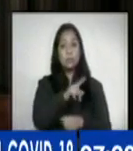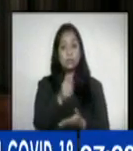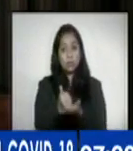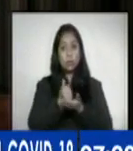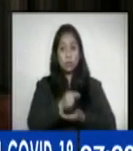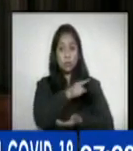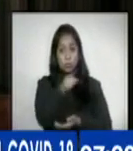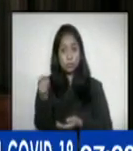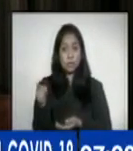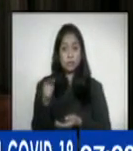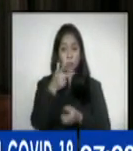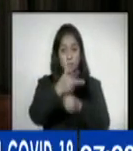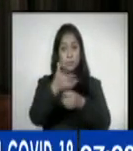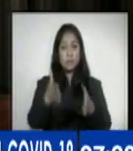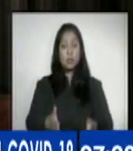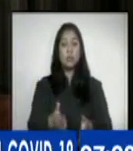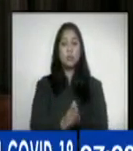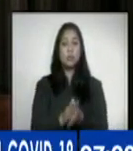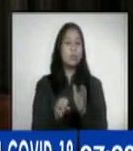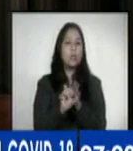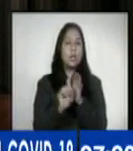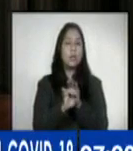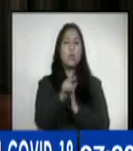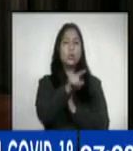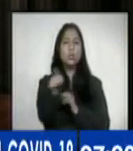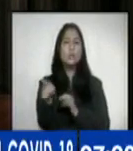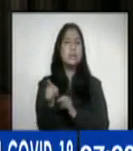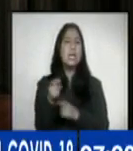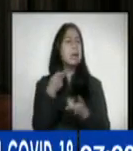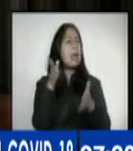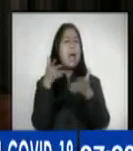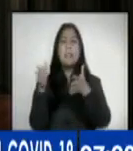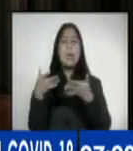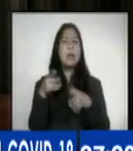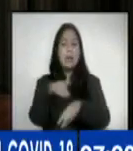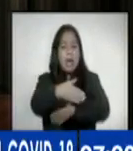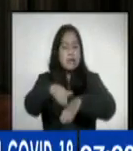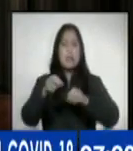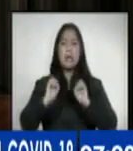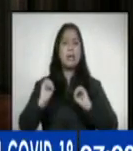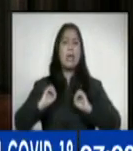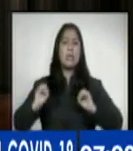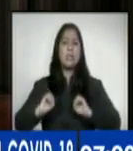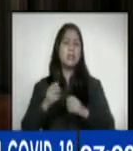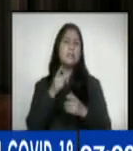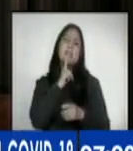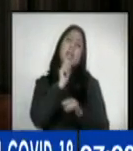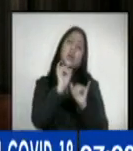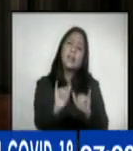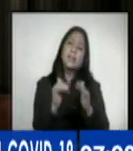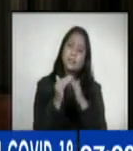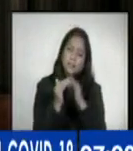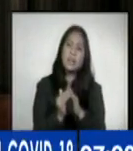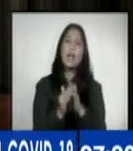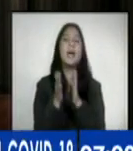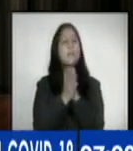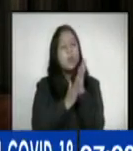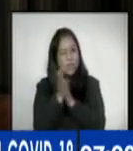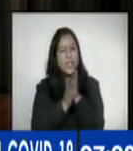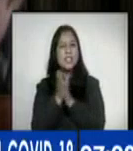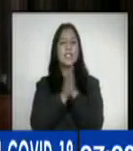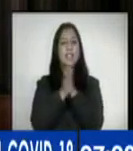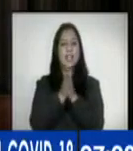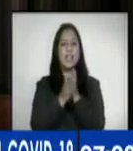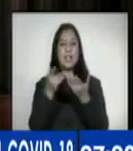de los guatemaltecos. Si usted no tiene que salir, no tiene nada que hacer en la calle, quédese en la casa. Aproveche, echarle